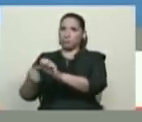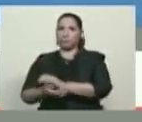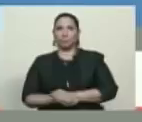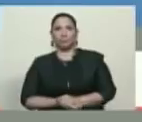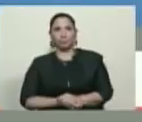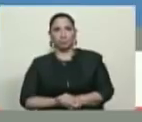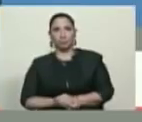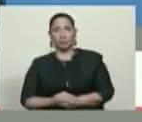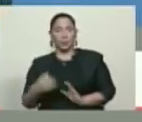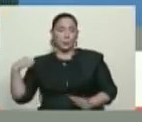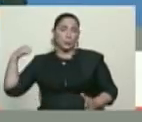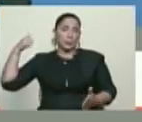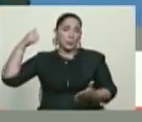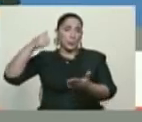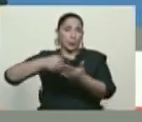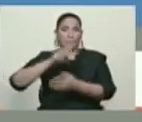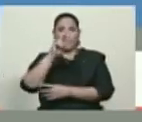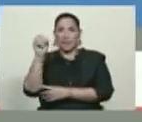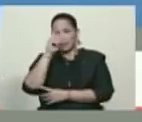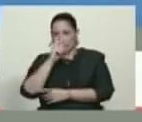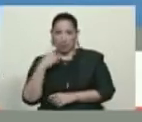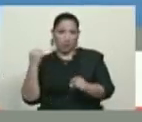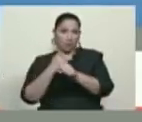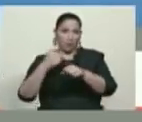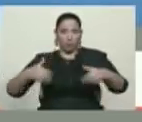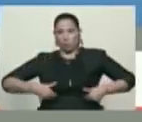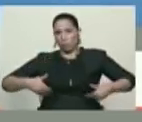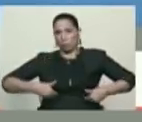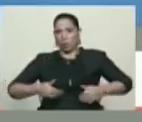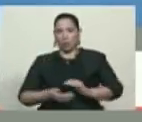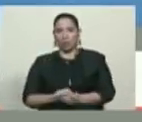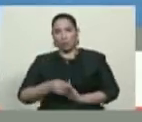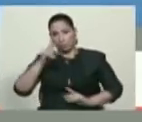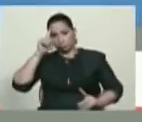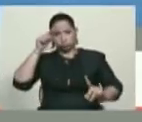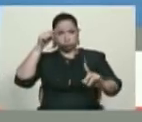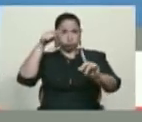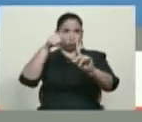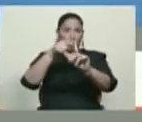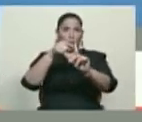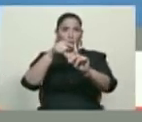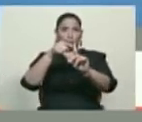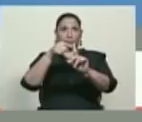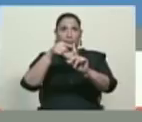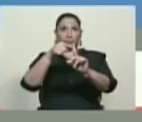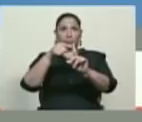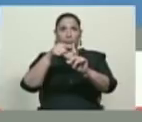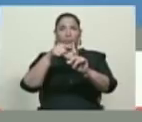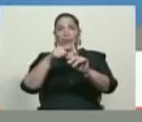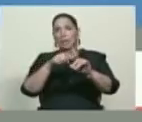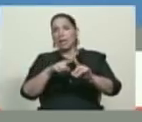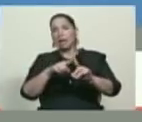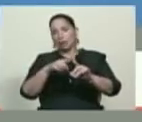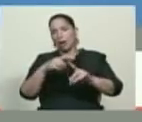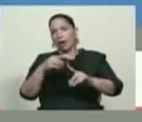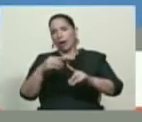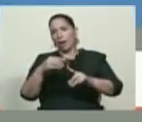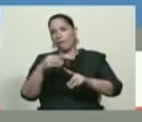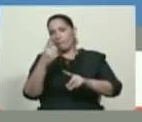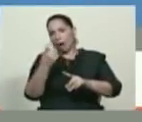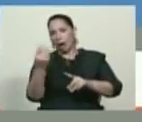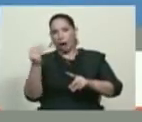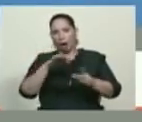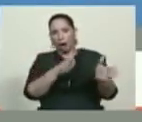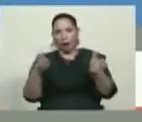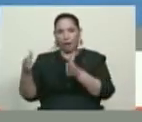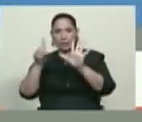Son 20 años de trabajo, 20 años de esfuerzo que se proyectan por lo menos por 6 años más en el nuevo mandato